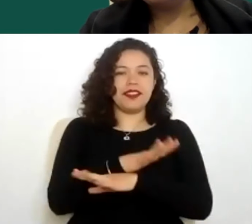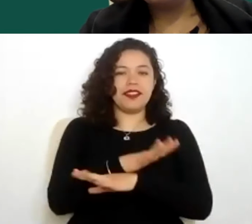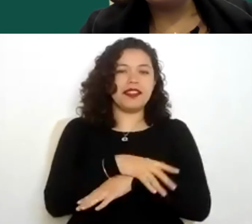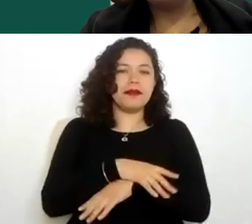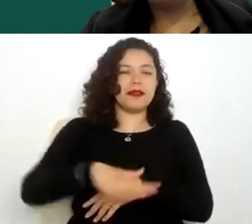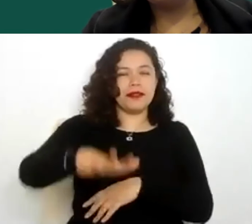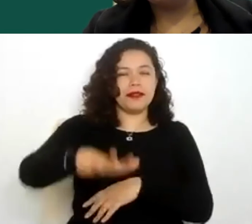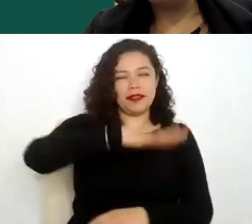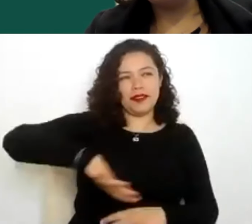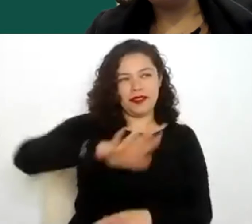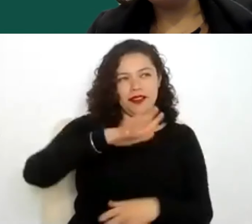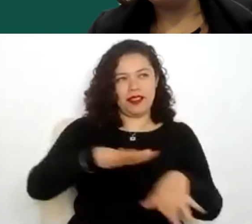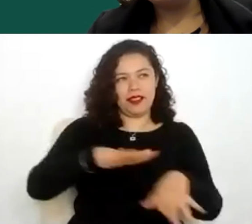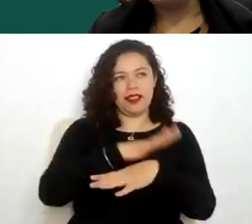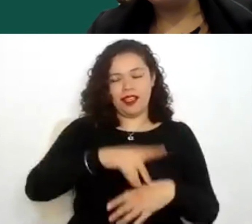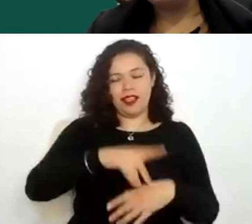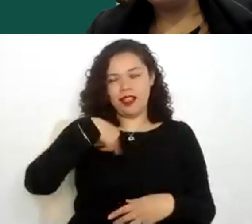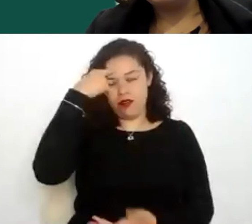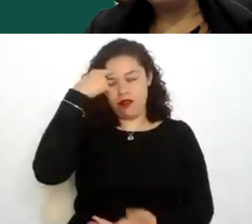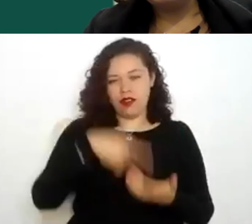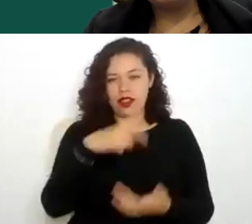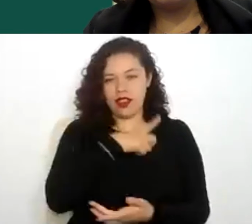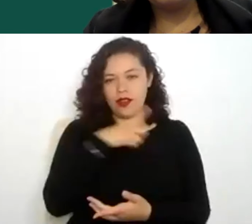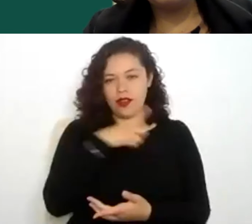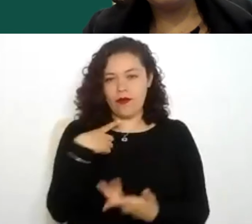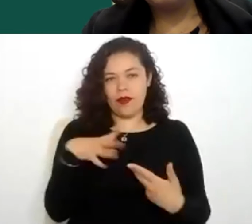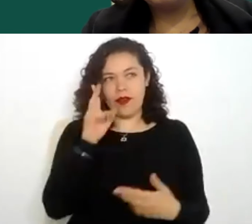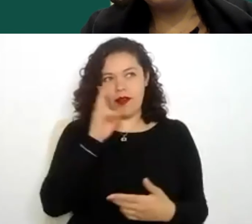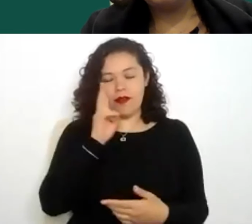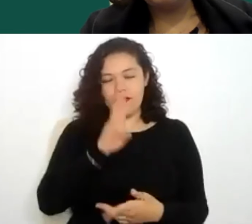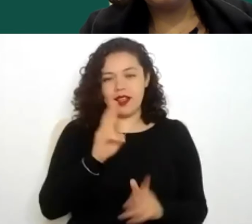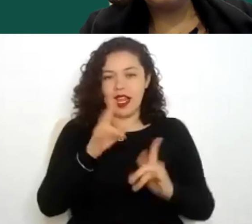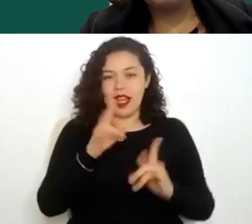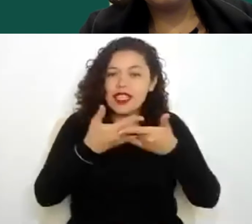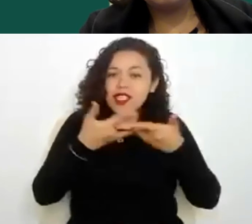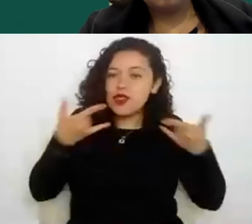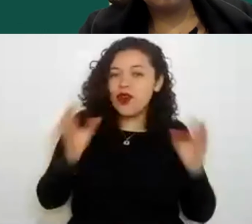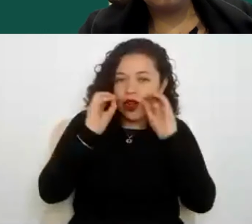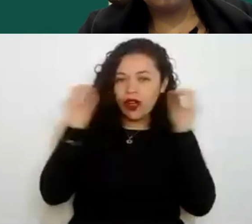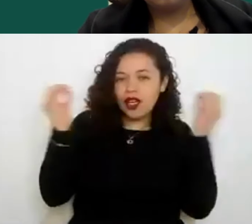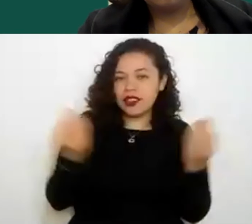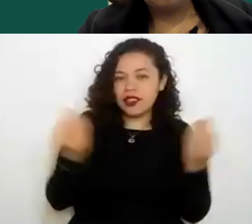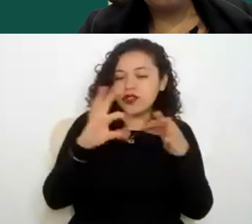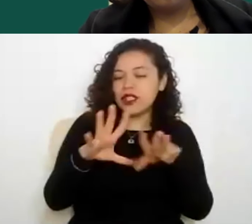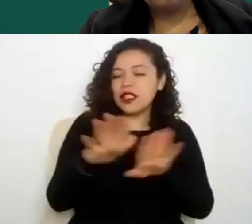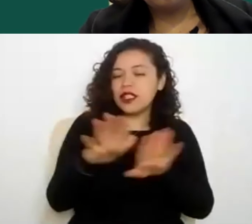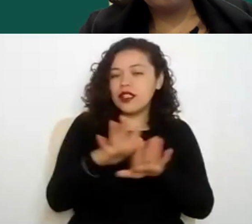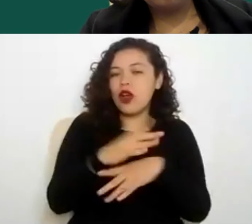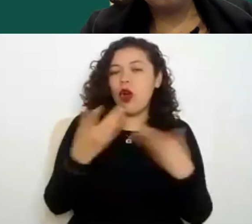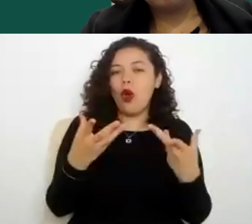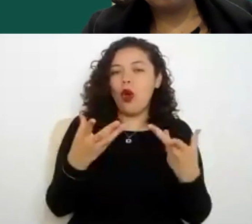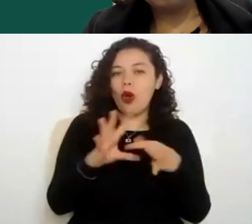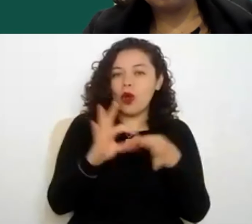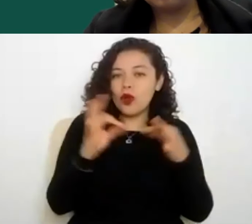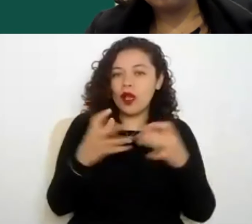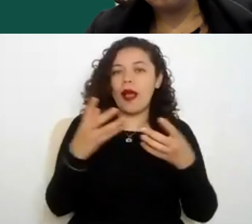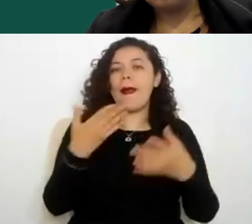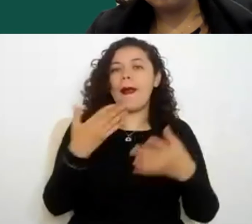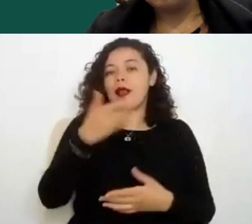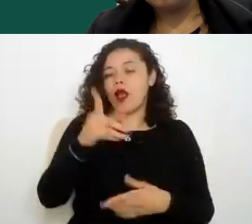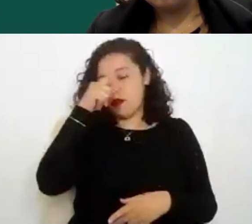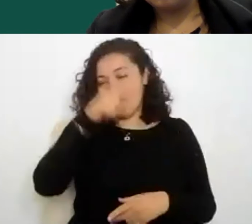creo que simplemente hay que ver cómo contamos la historia de las organizaciones en las que colaboramos y trabajamos, y de ahí ir viendo el valor que podemos generar y que